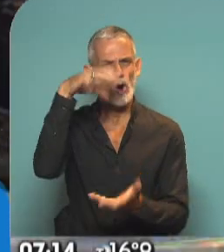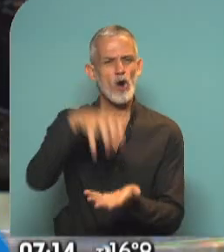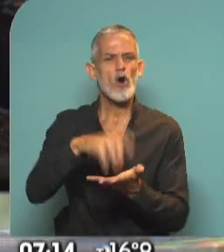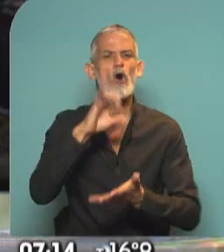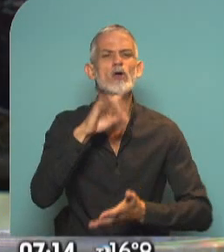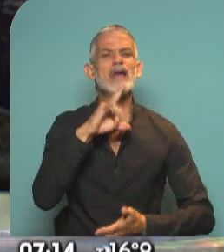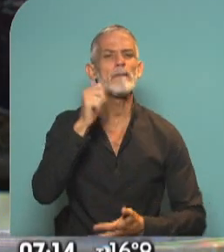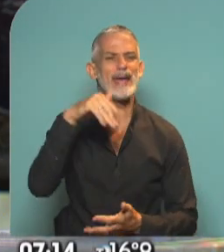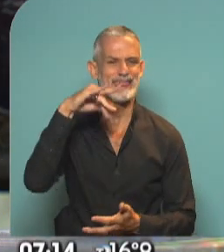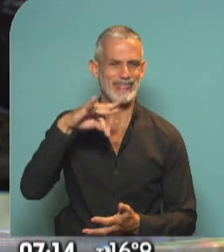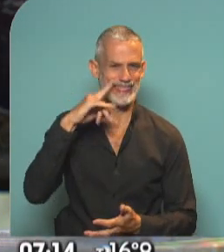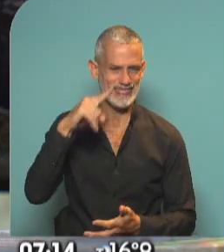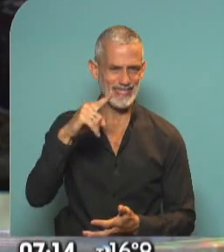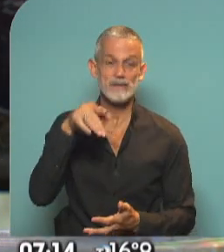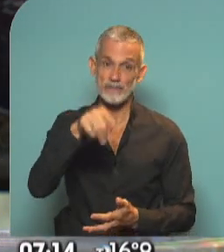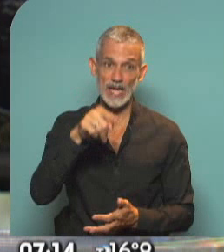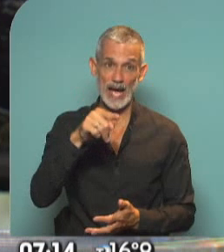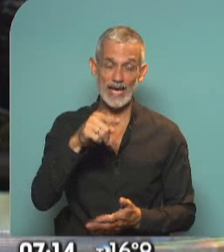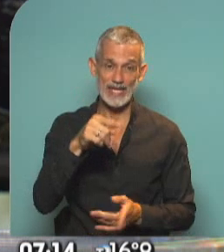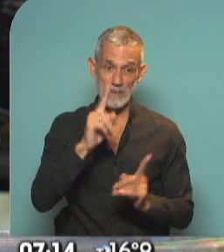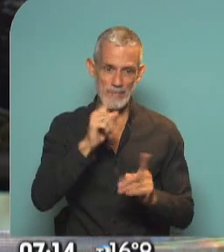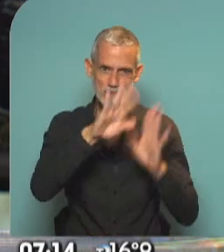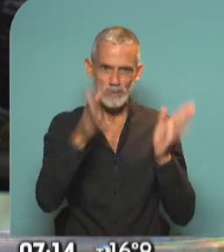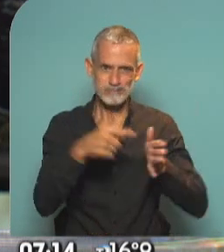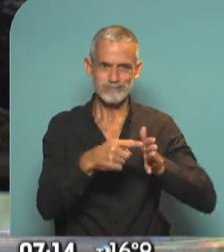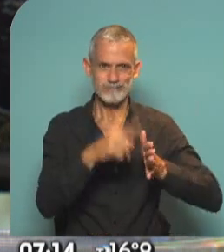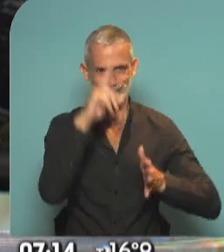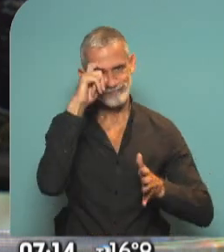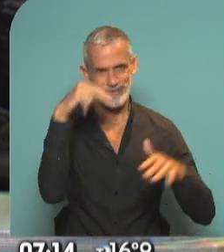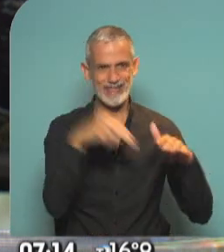ciudad de Buenos Aires. Fue el lugar donde estaba internado, es el lugar donde estaba internado